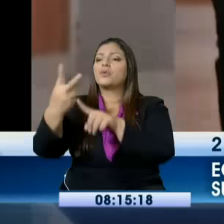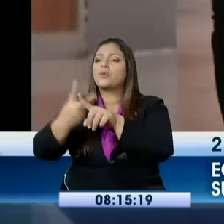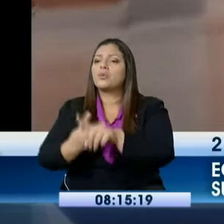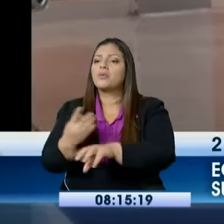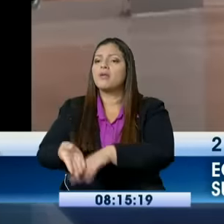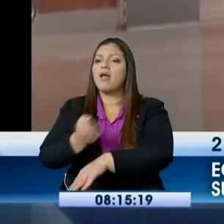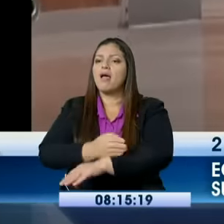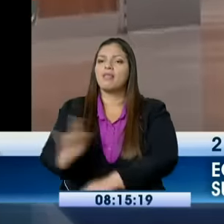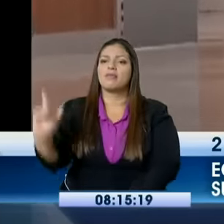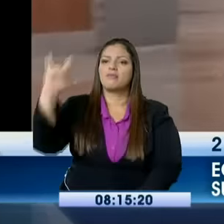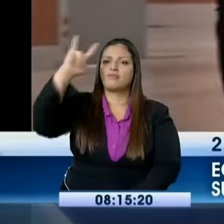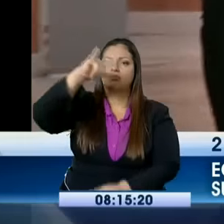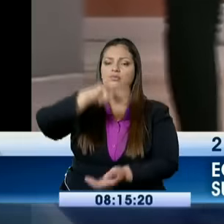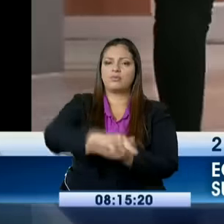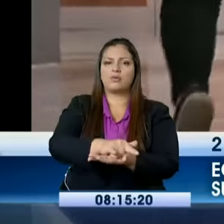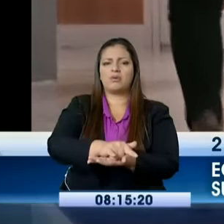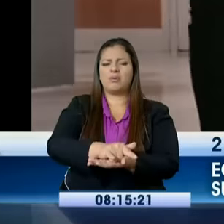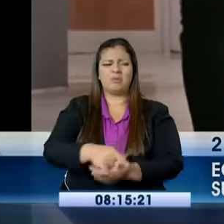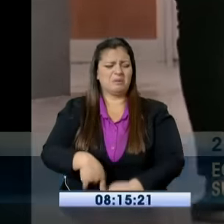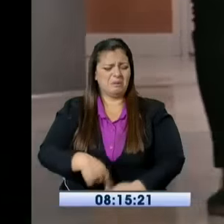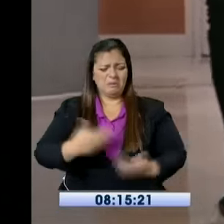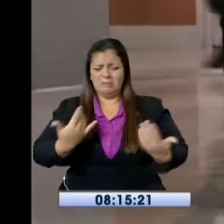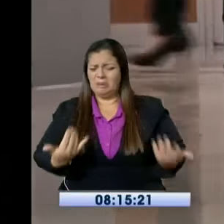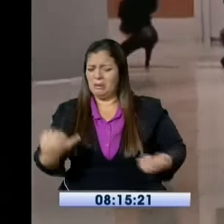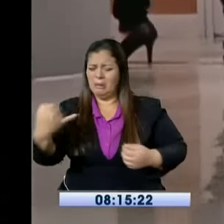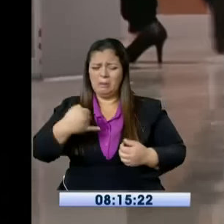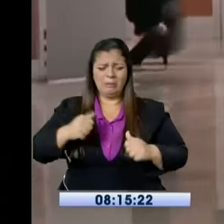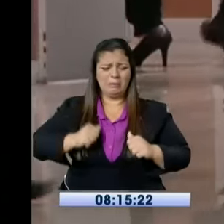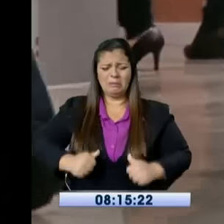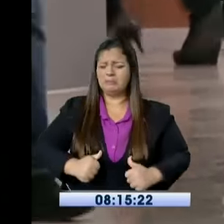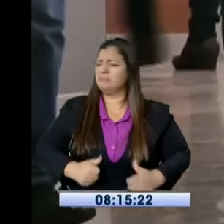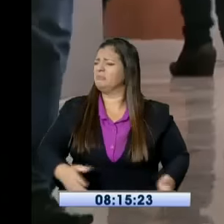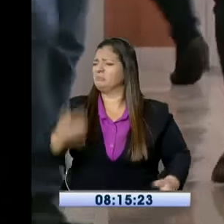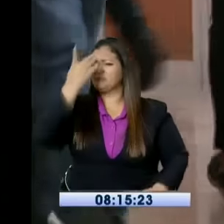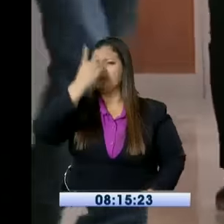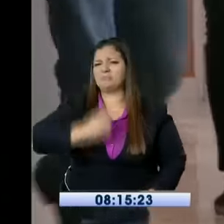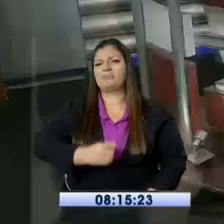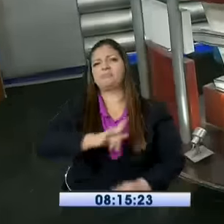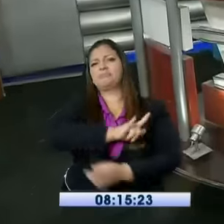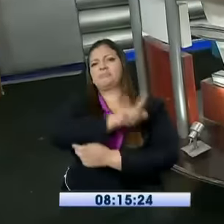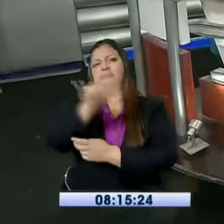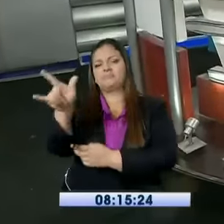España. Informó José Morales.